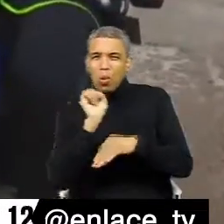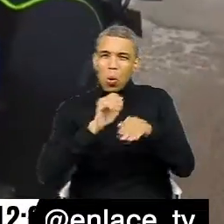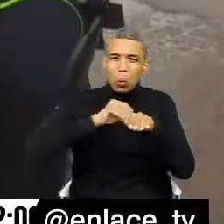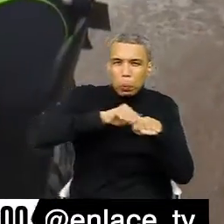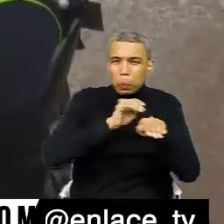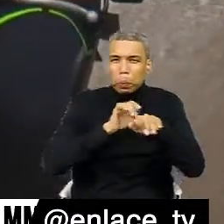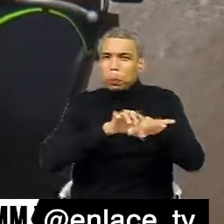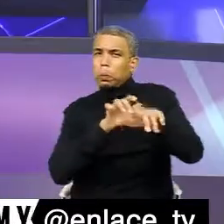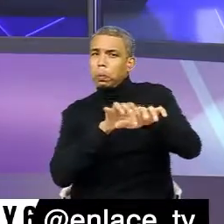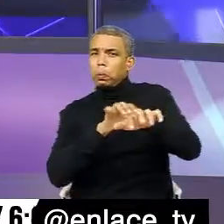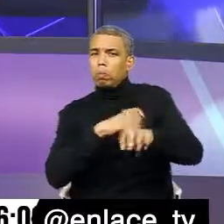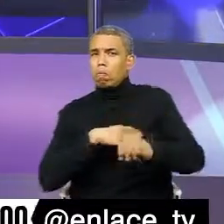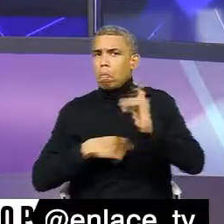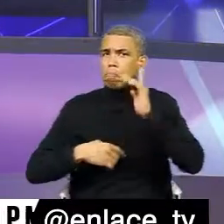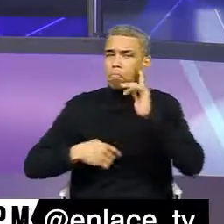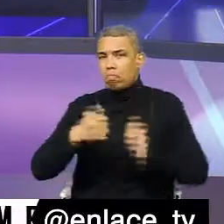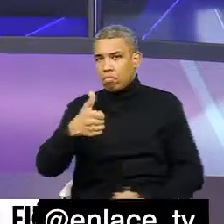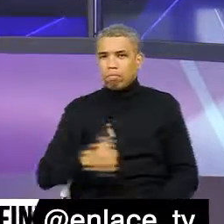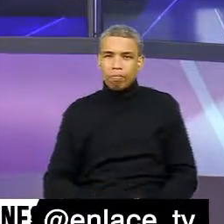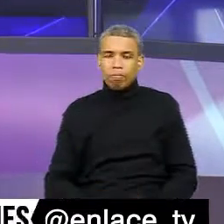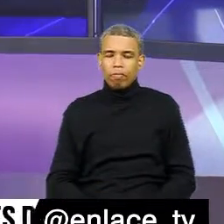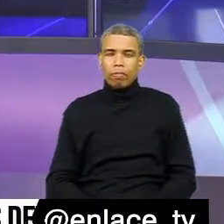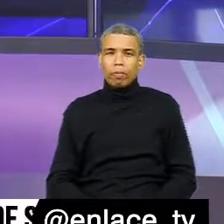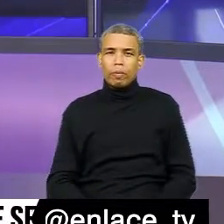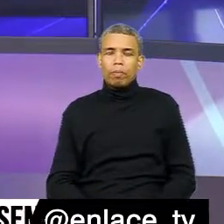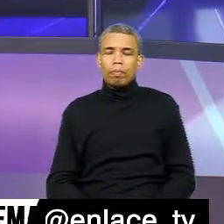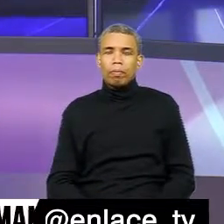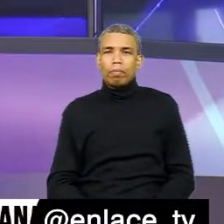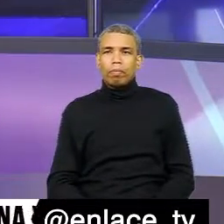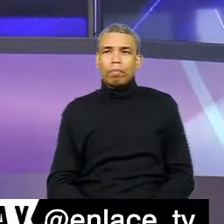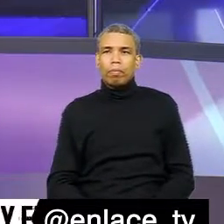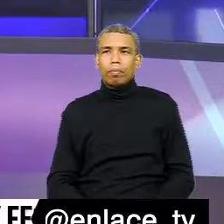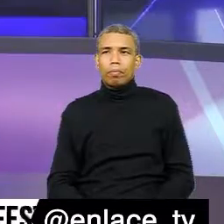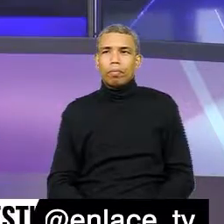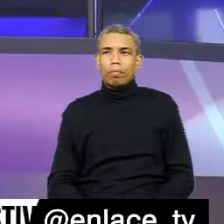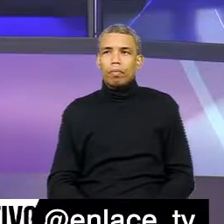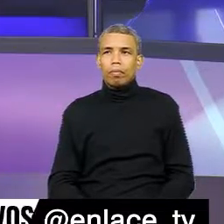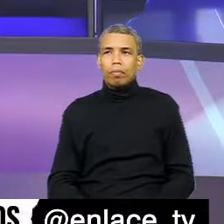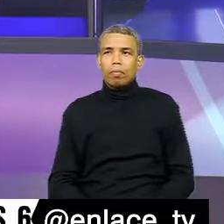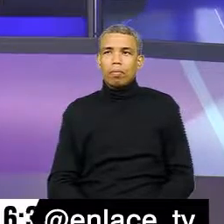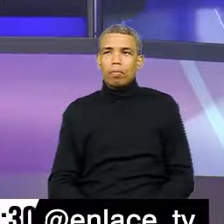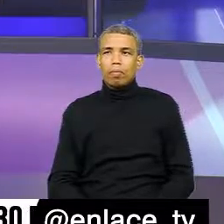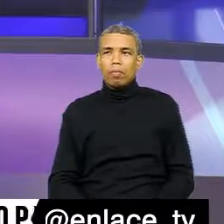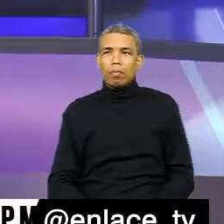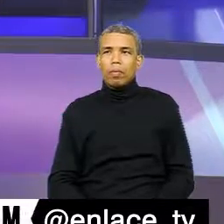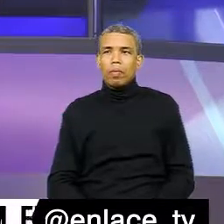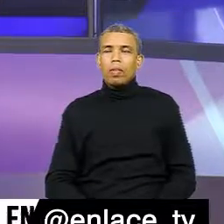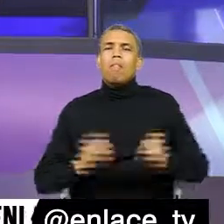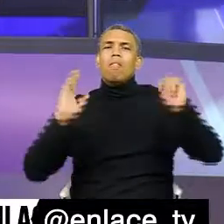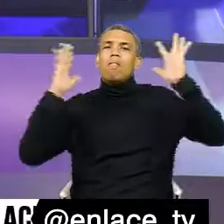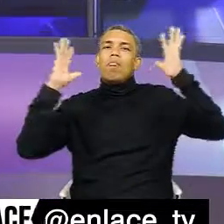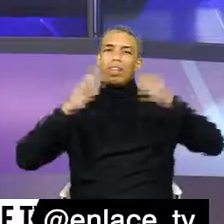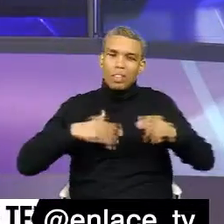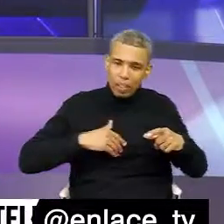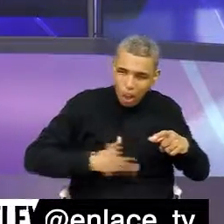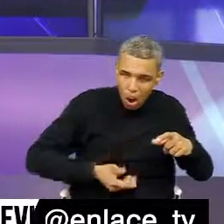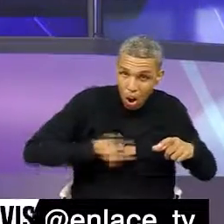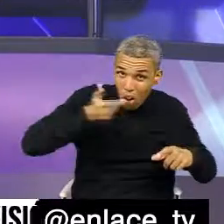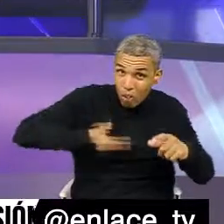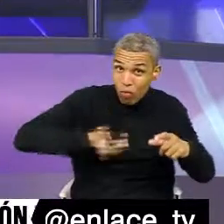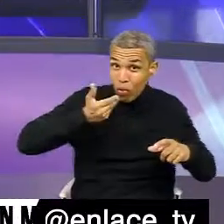ciudad. Y se cumplió en el puerto de embarcaciones menores la séptima versión del Festival del Sancocho Levanta Muertos,